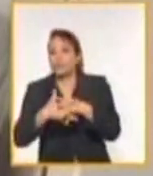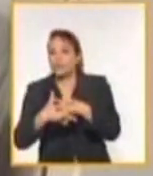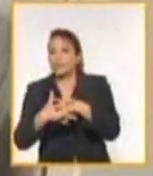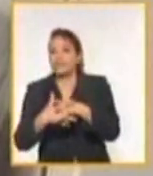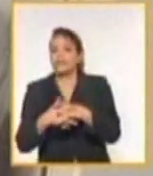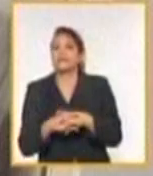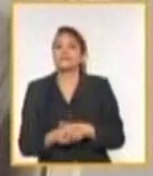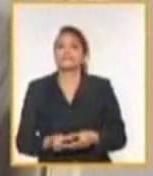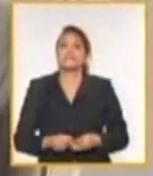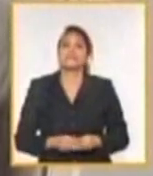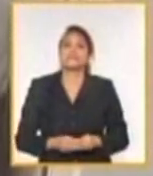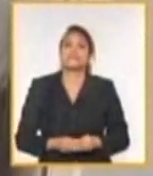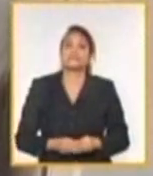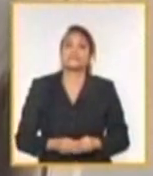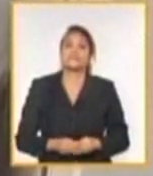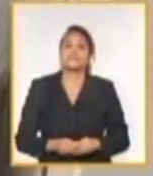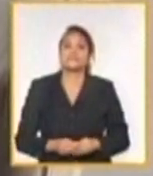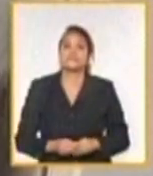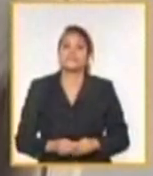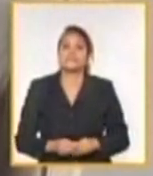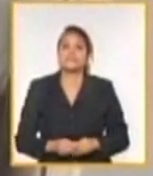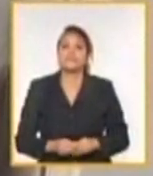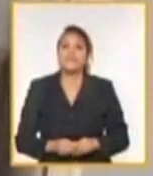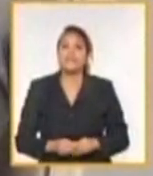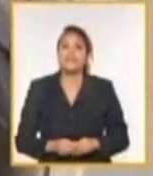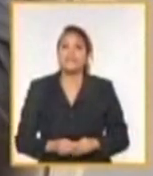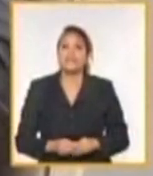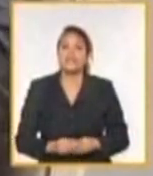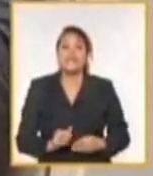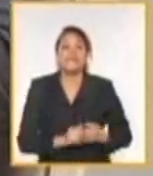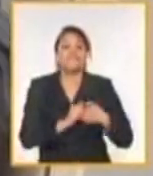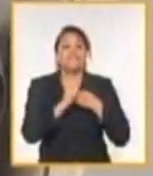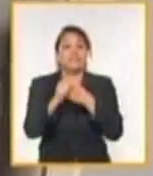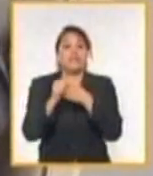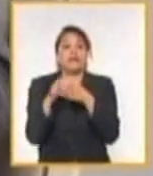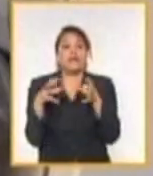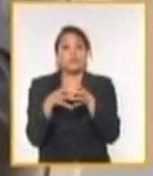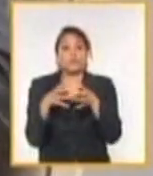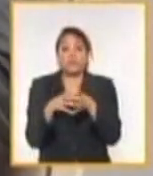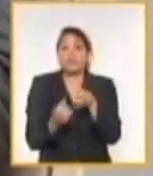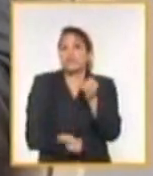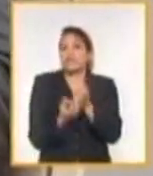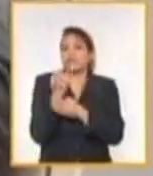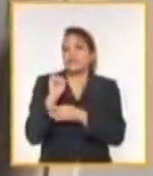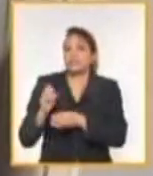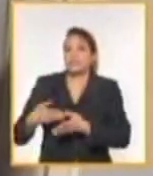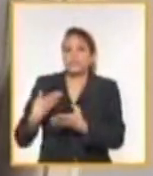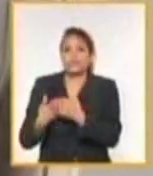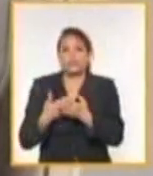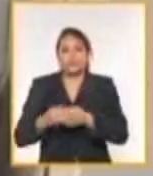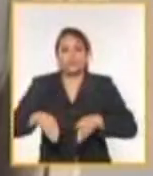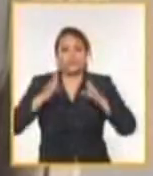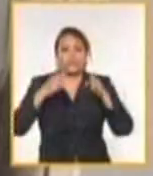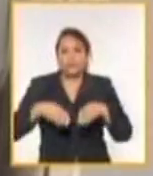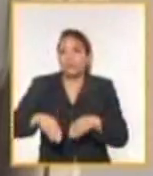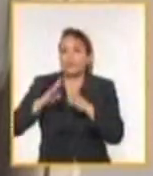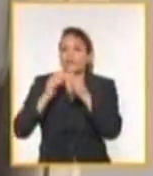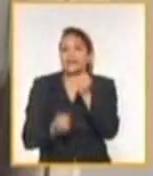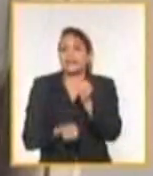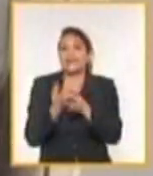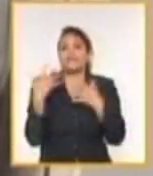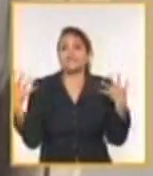rescatar y que supo encauzar, creando instituciones, creando relaciones